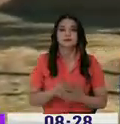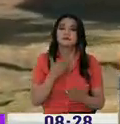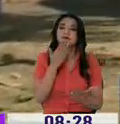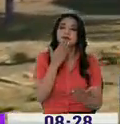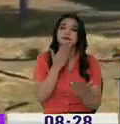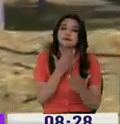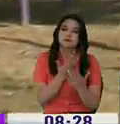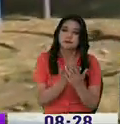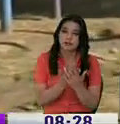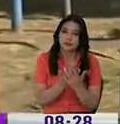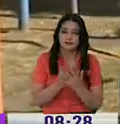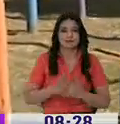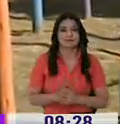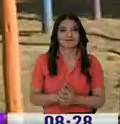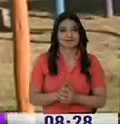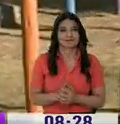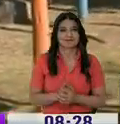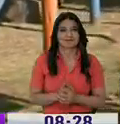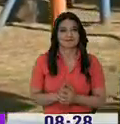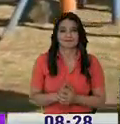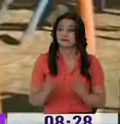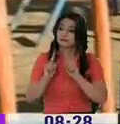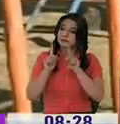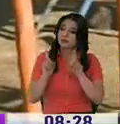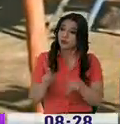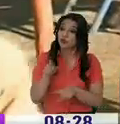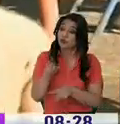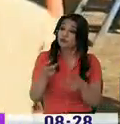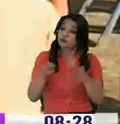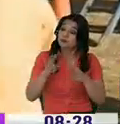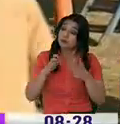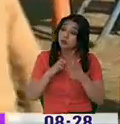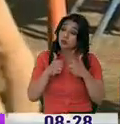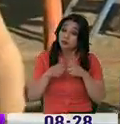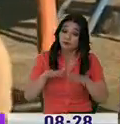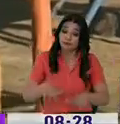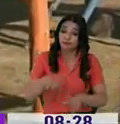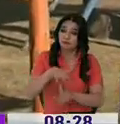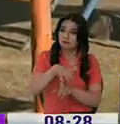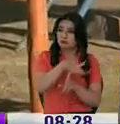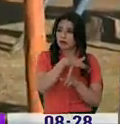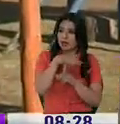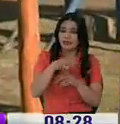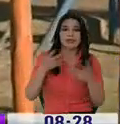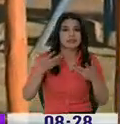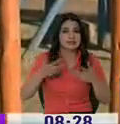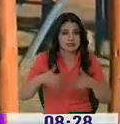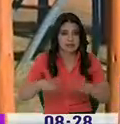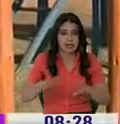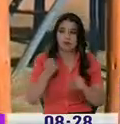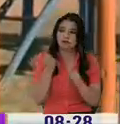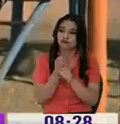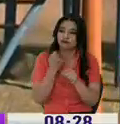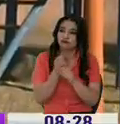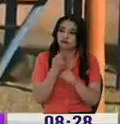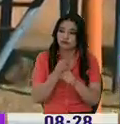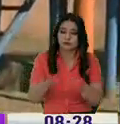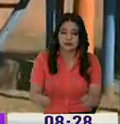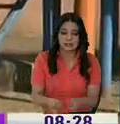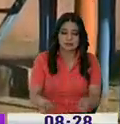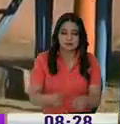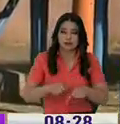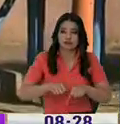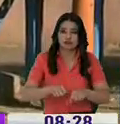mi señor y mi vecina es otro de los problemas que ustedes tienen en el parque pese que se realizó ya el trabajo de la poda del césped